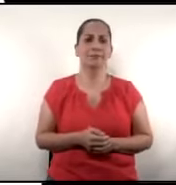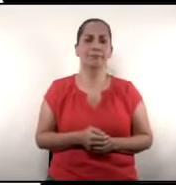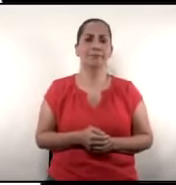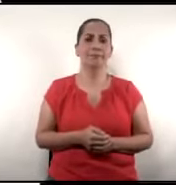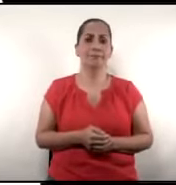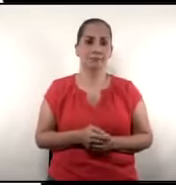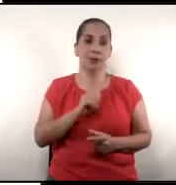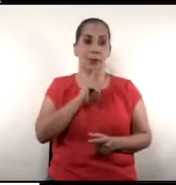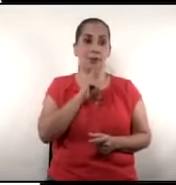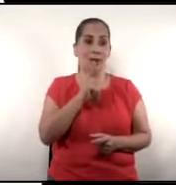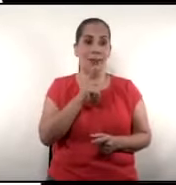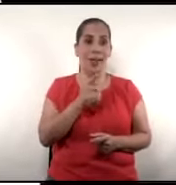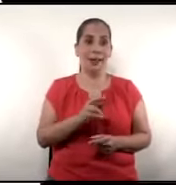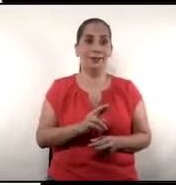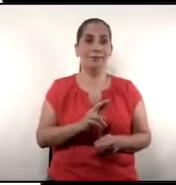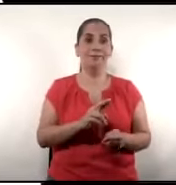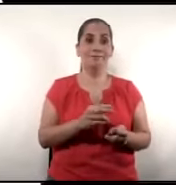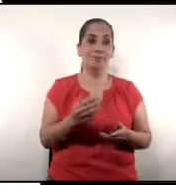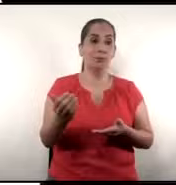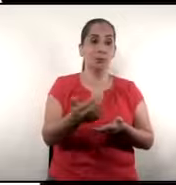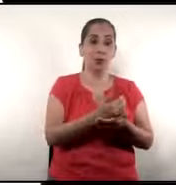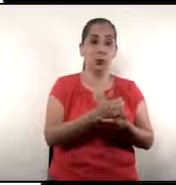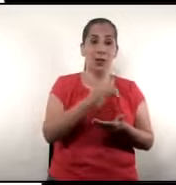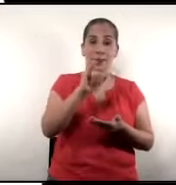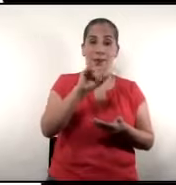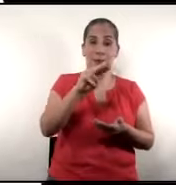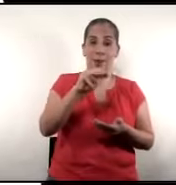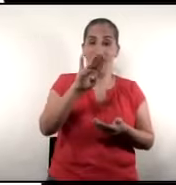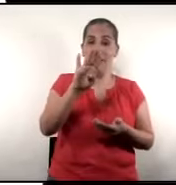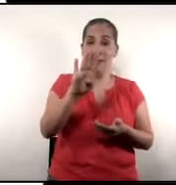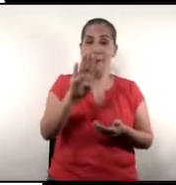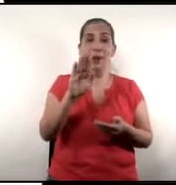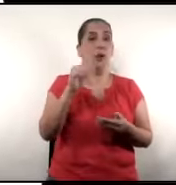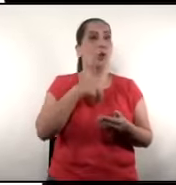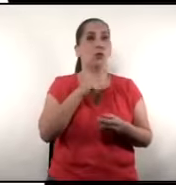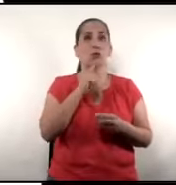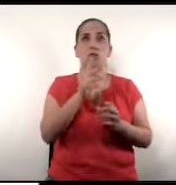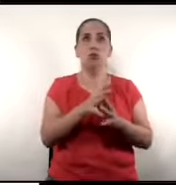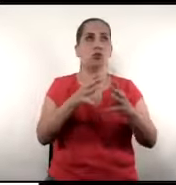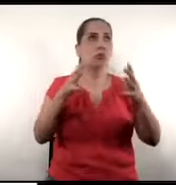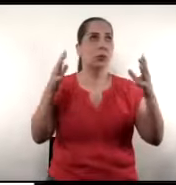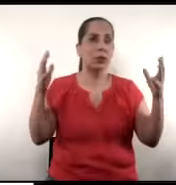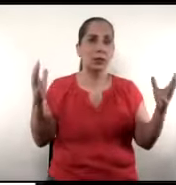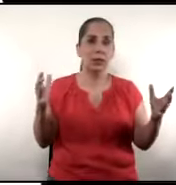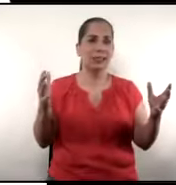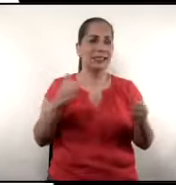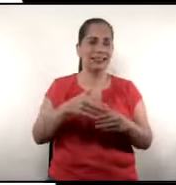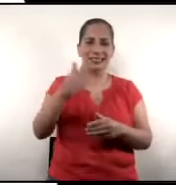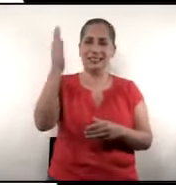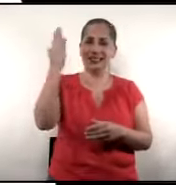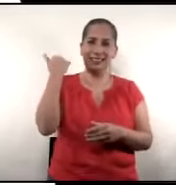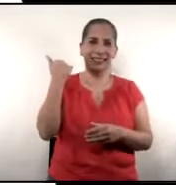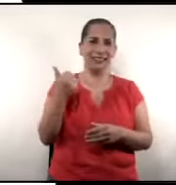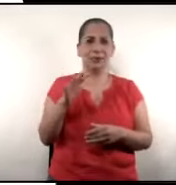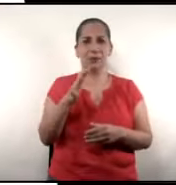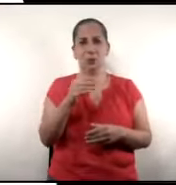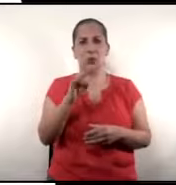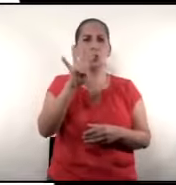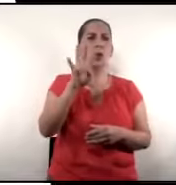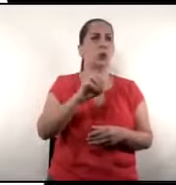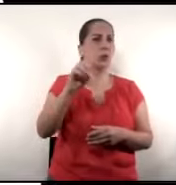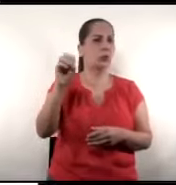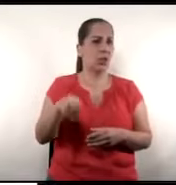Los rendimientos del IBM, por ejemplo, son bastante magros, históricamente rondan el